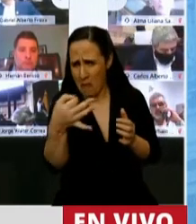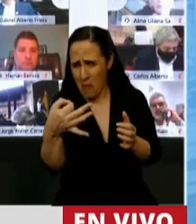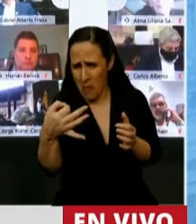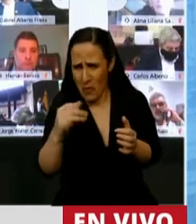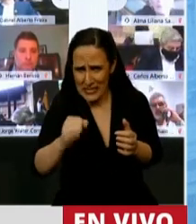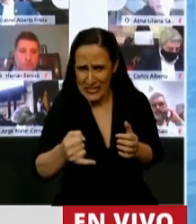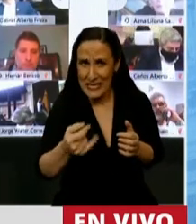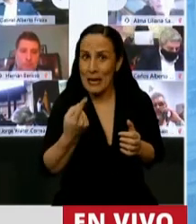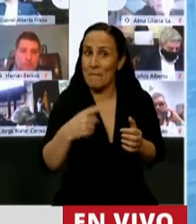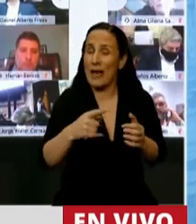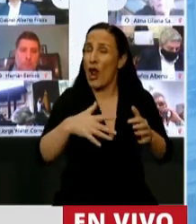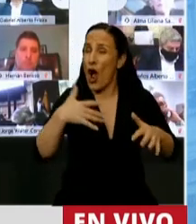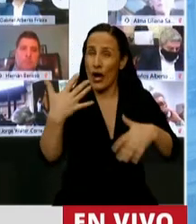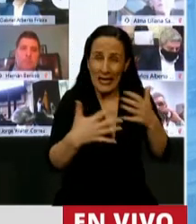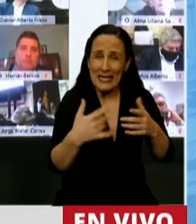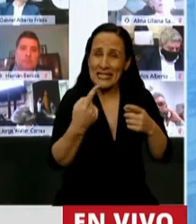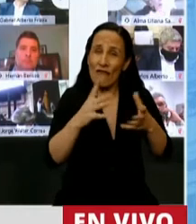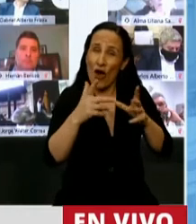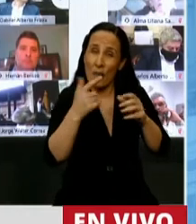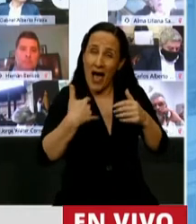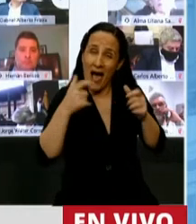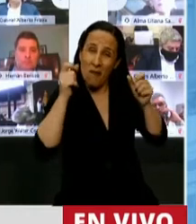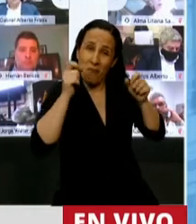olvidar que esta crisis tiene características propias.